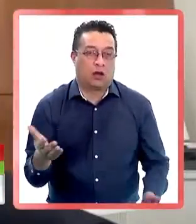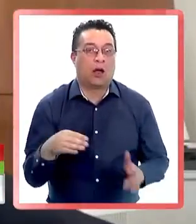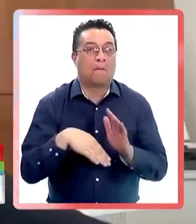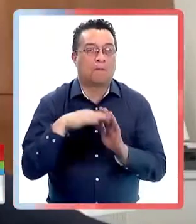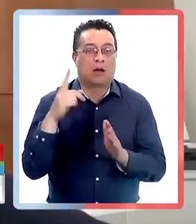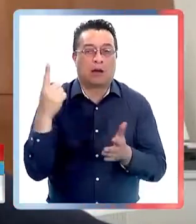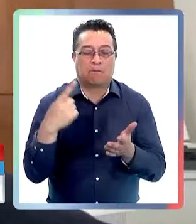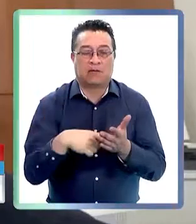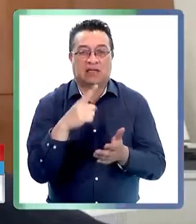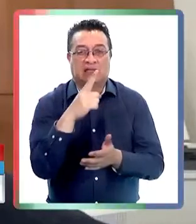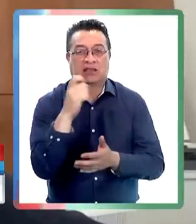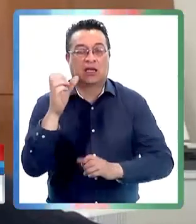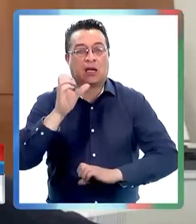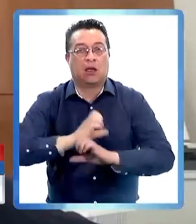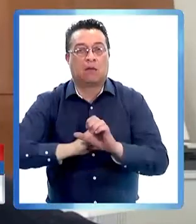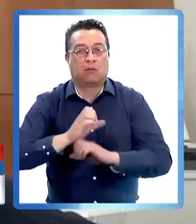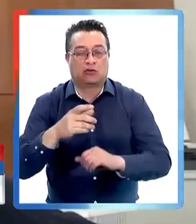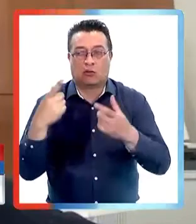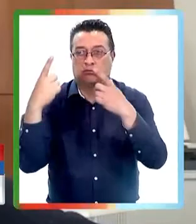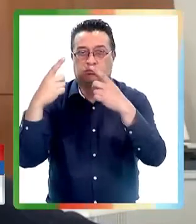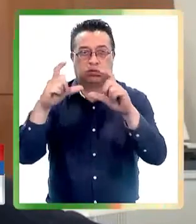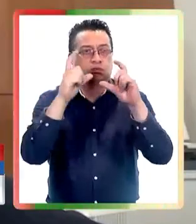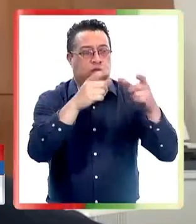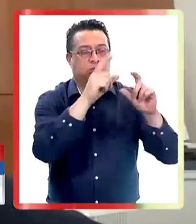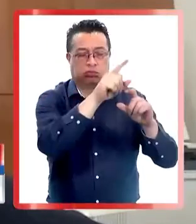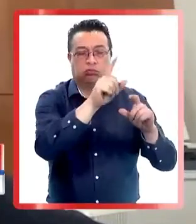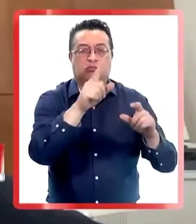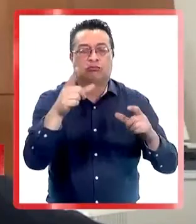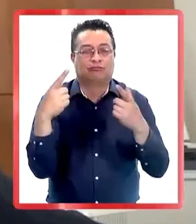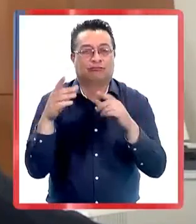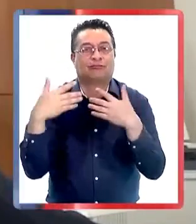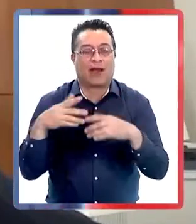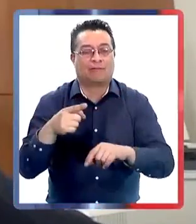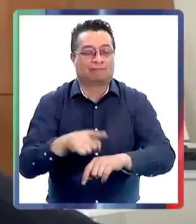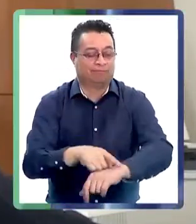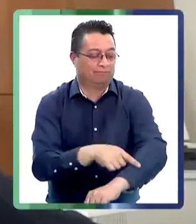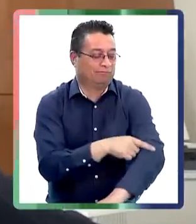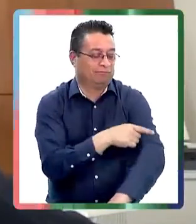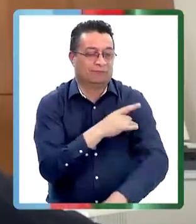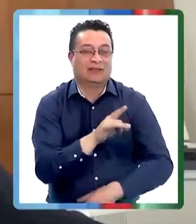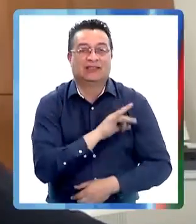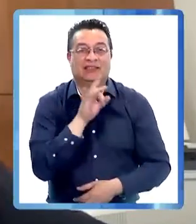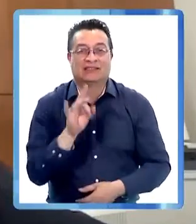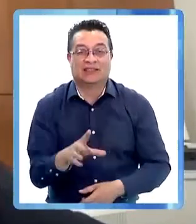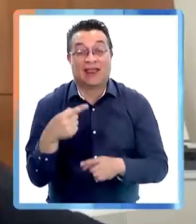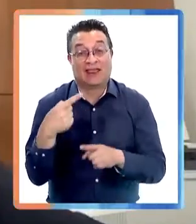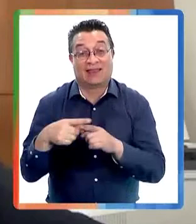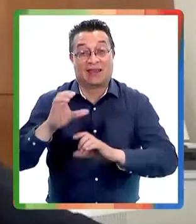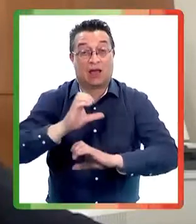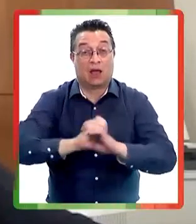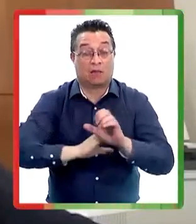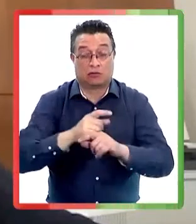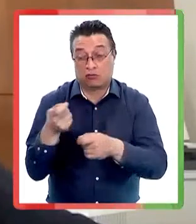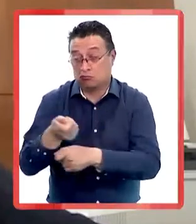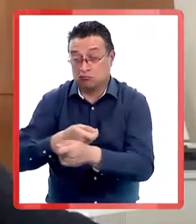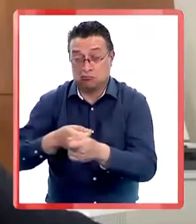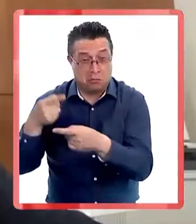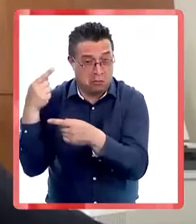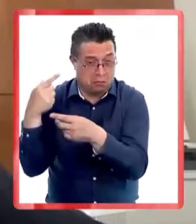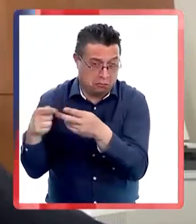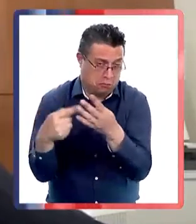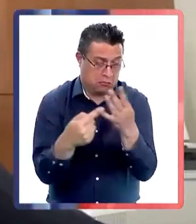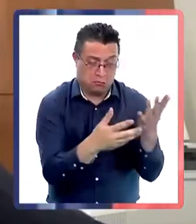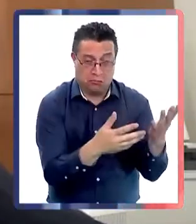más de 1.100 empresas, hemos colocado sello en distintas regiones del país y son distintas de distintos ámbitos económicos,